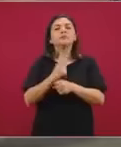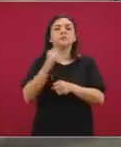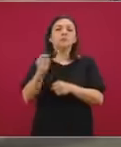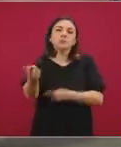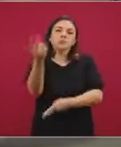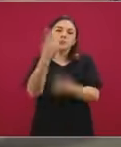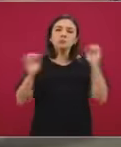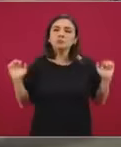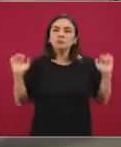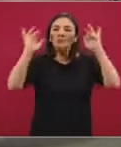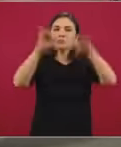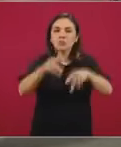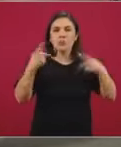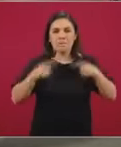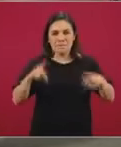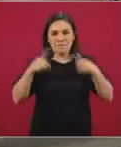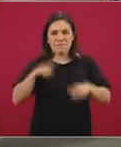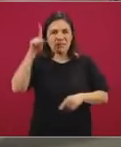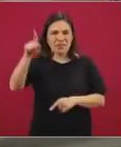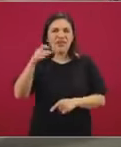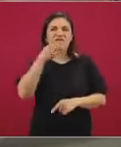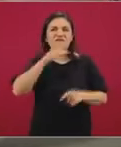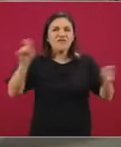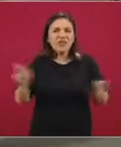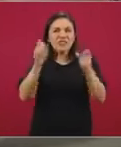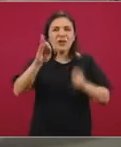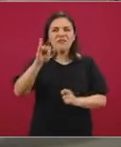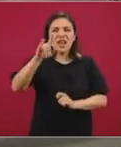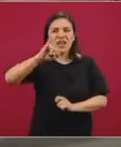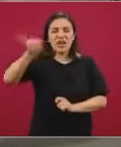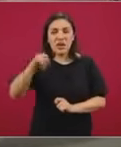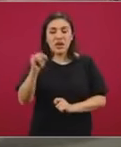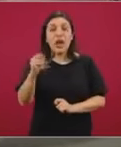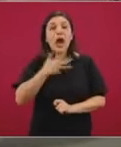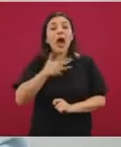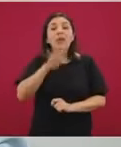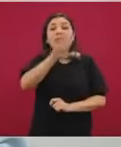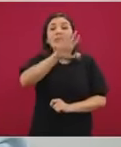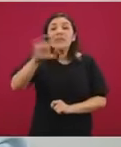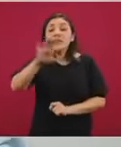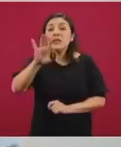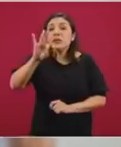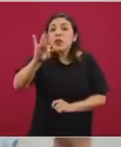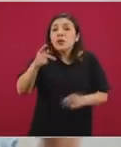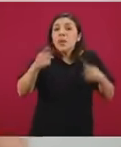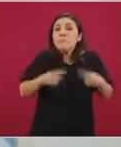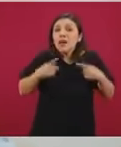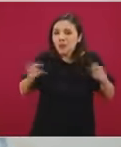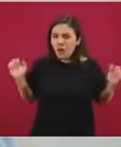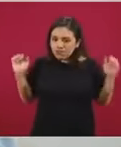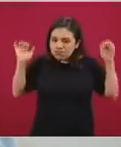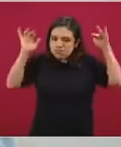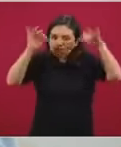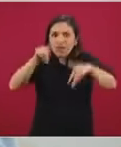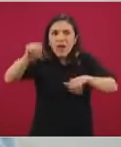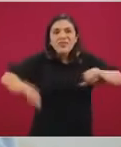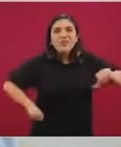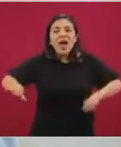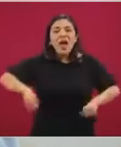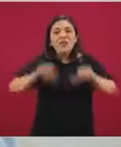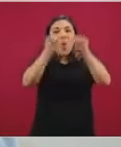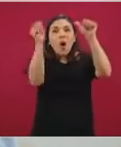en el festival, en la FILIG, tuvimos 540 personas ahí en el Teatro de las